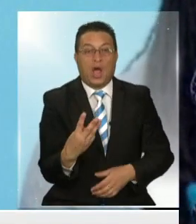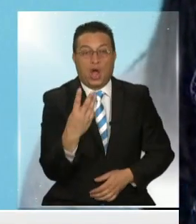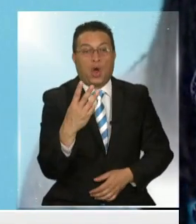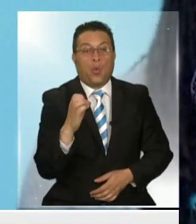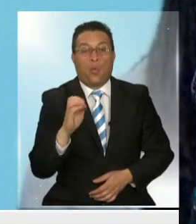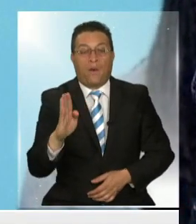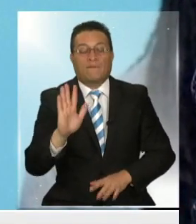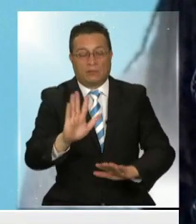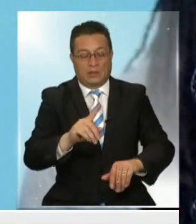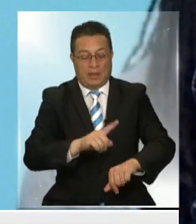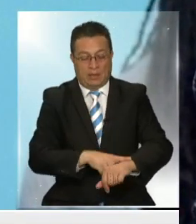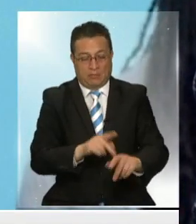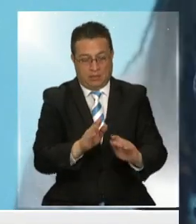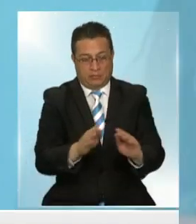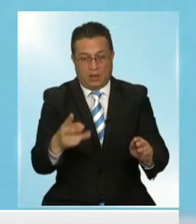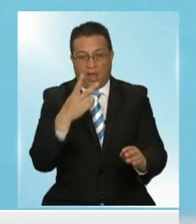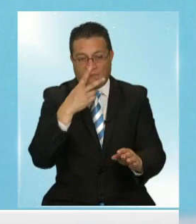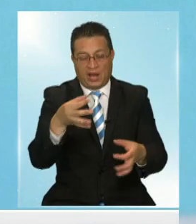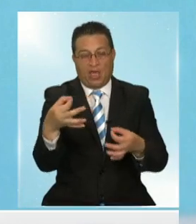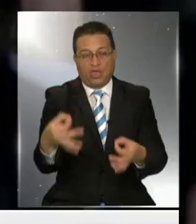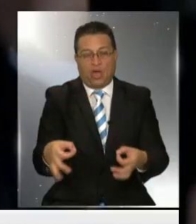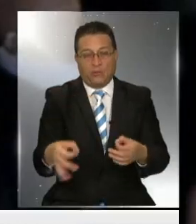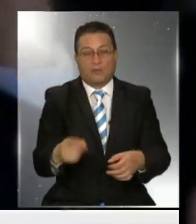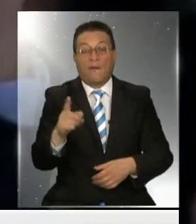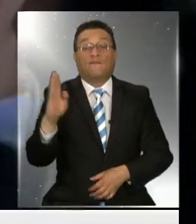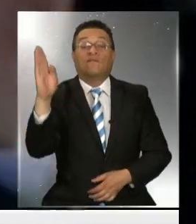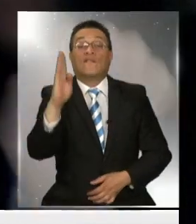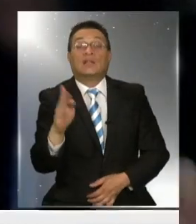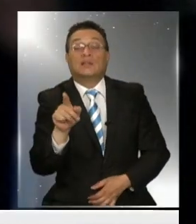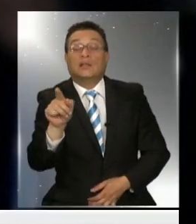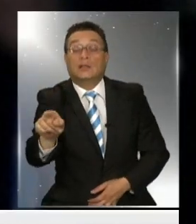daremos más tiempo para ver los documentos brasil